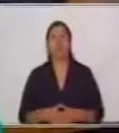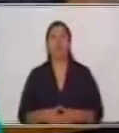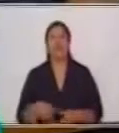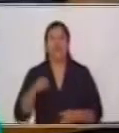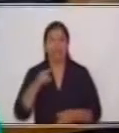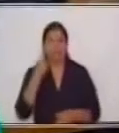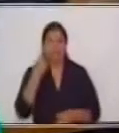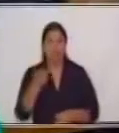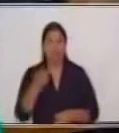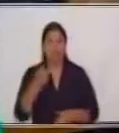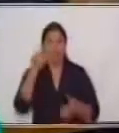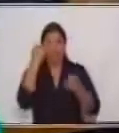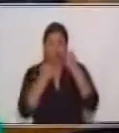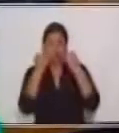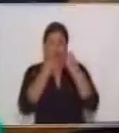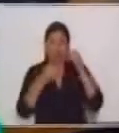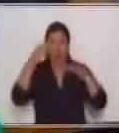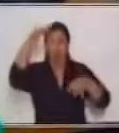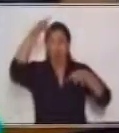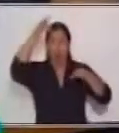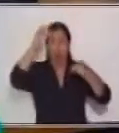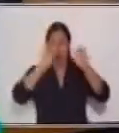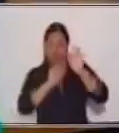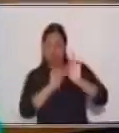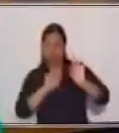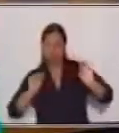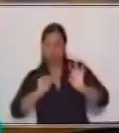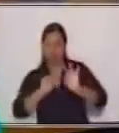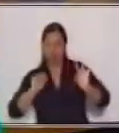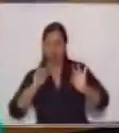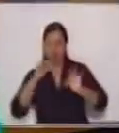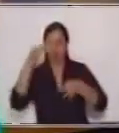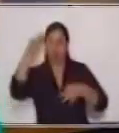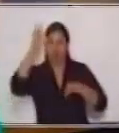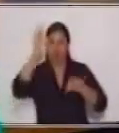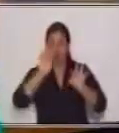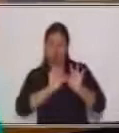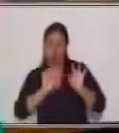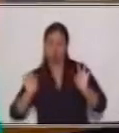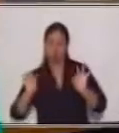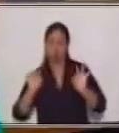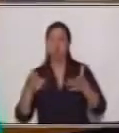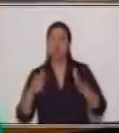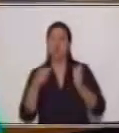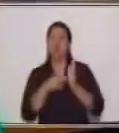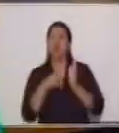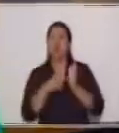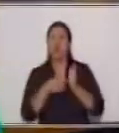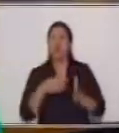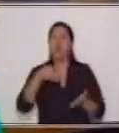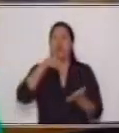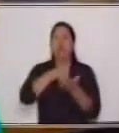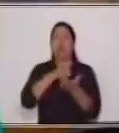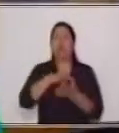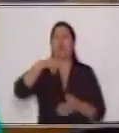las referencias, que siempre deben estar de acuerdo a las normas APA para